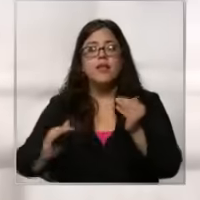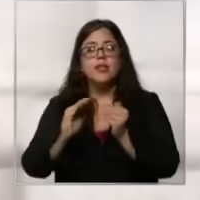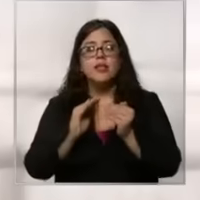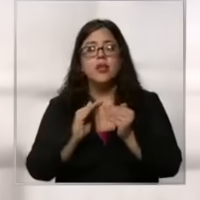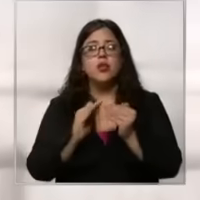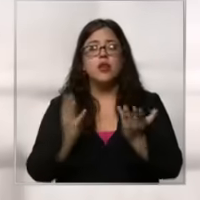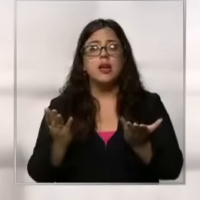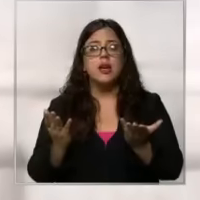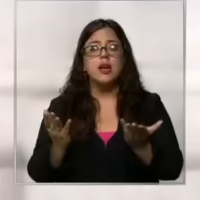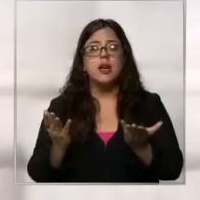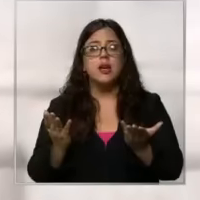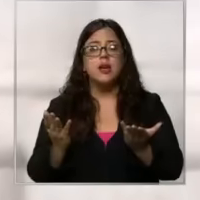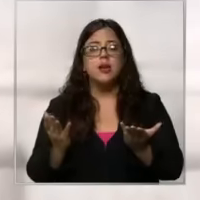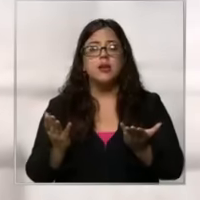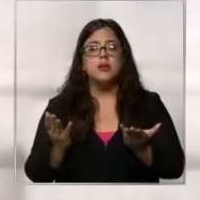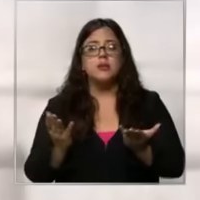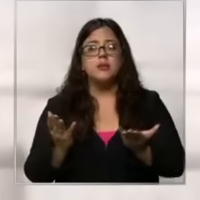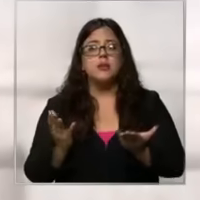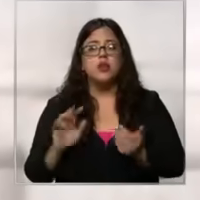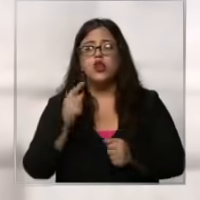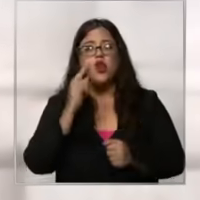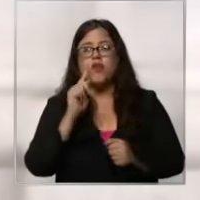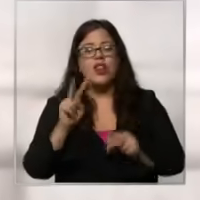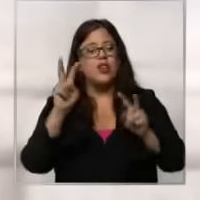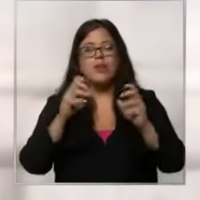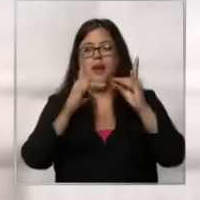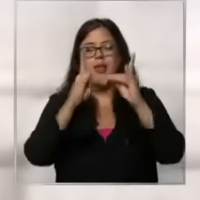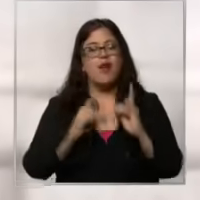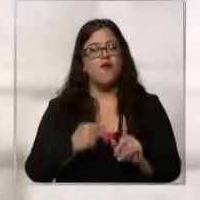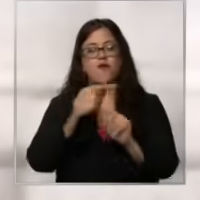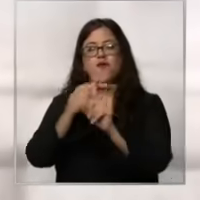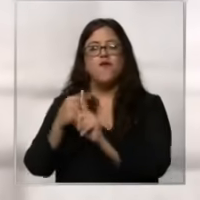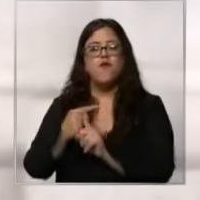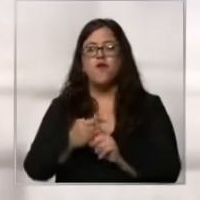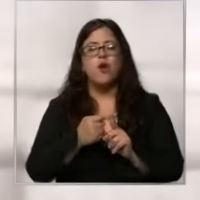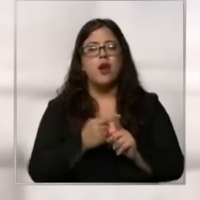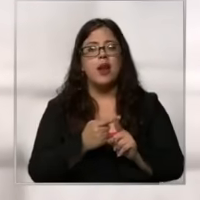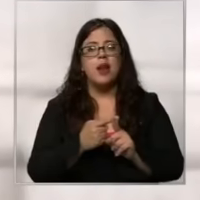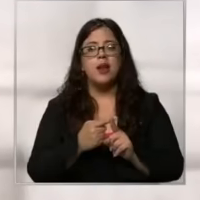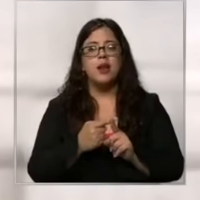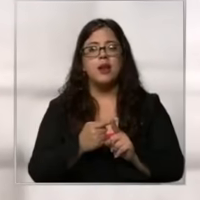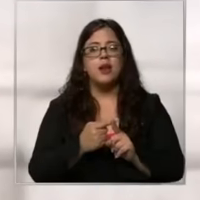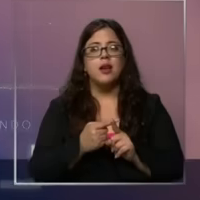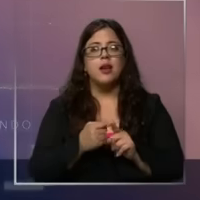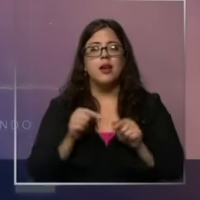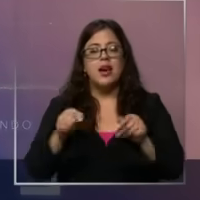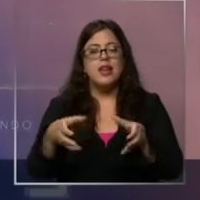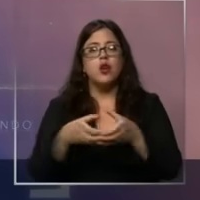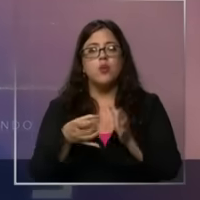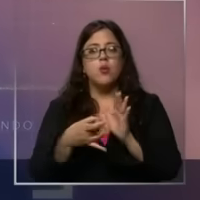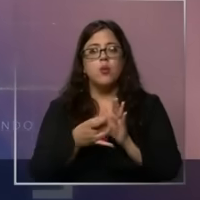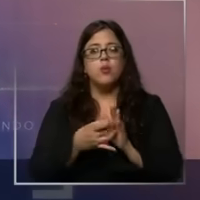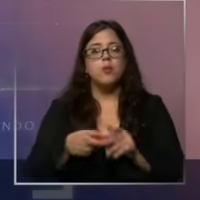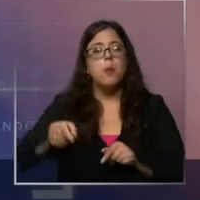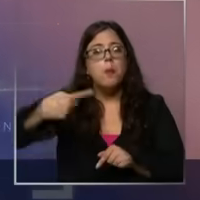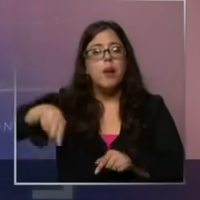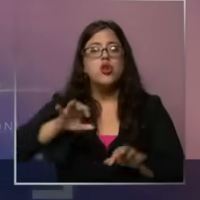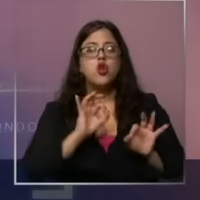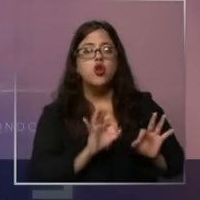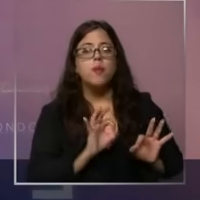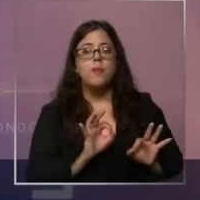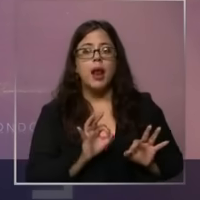notaran el nivel de funeral que estaba en esta banda. Para ellos es normal,